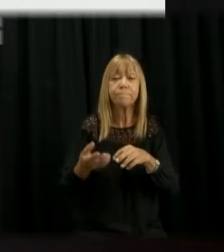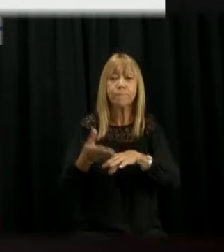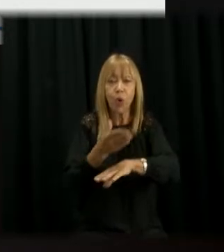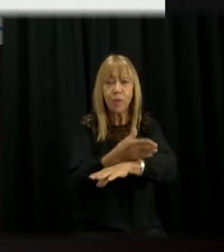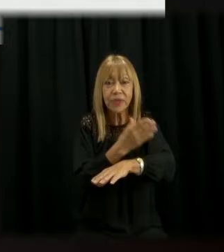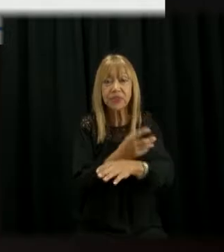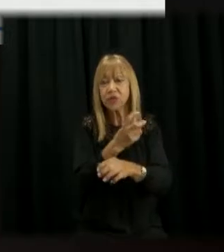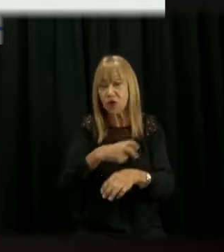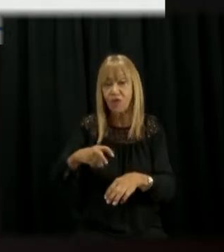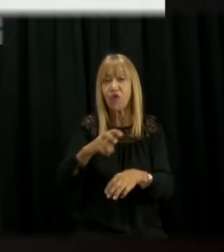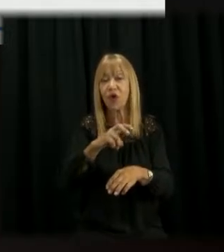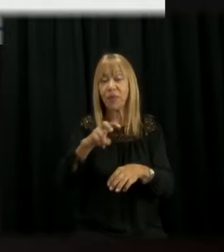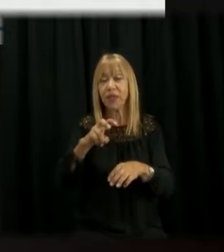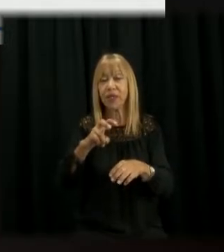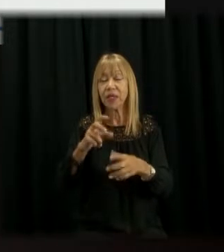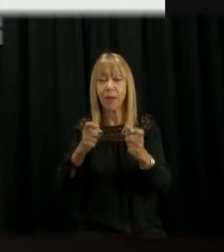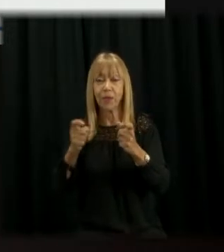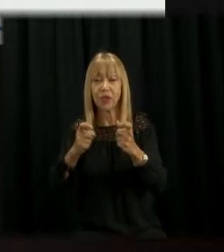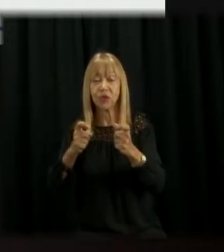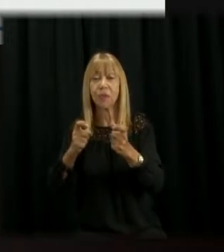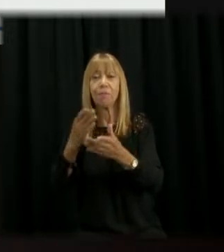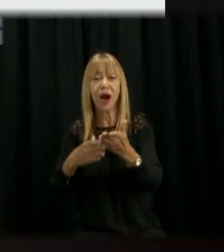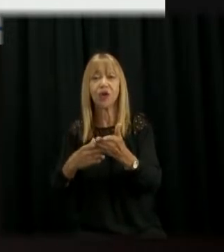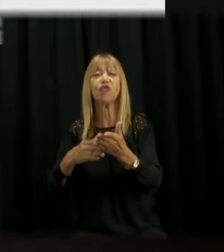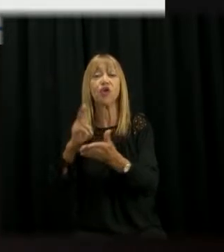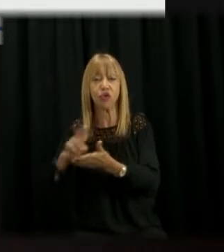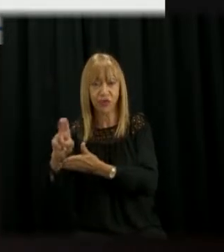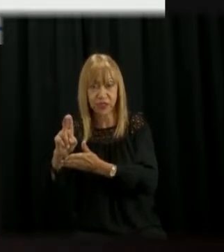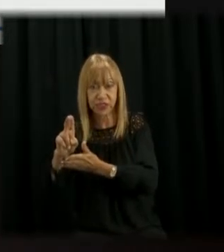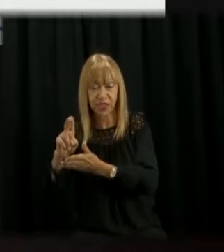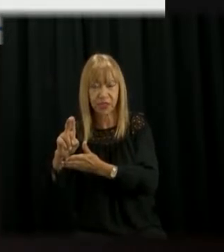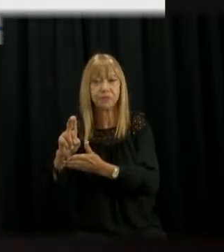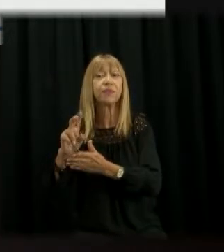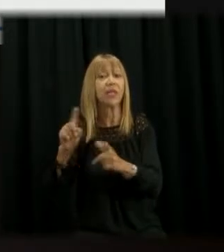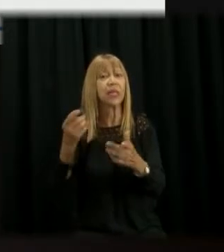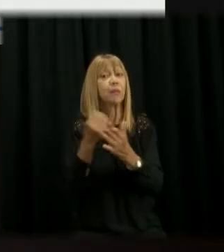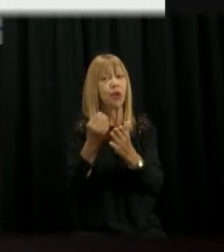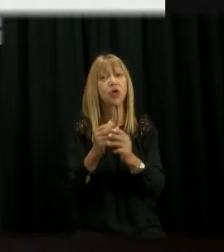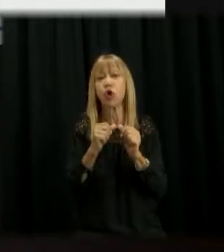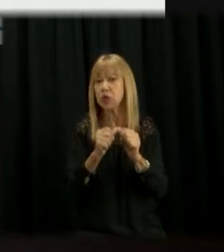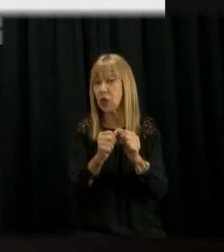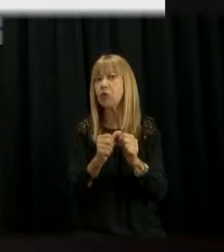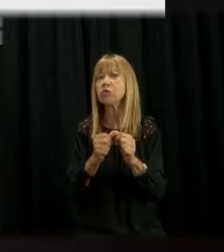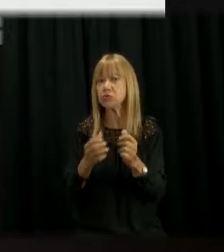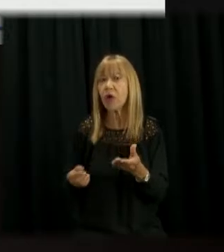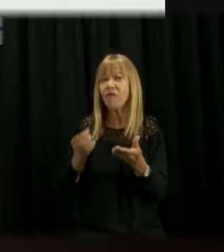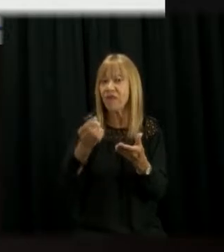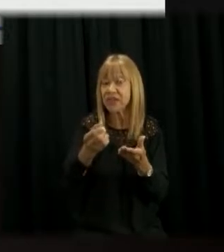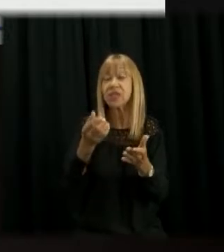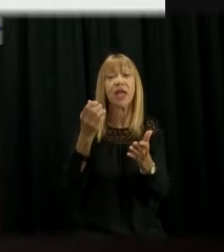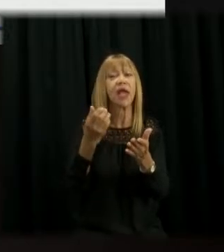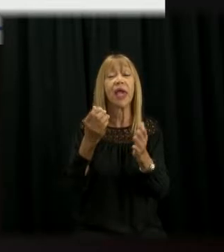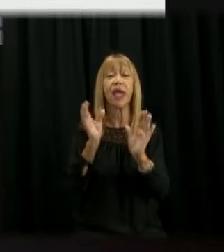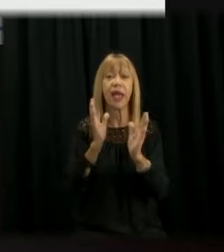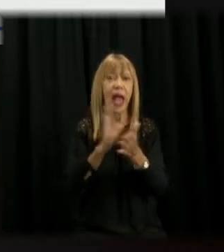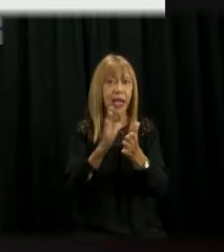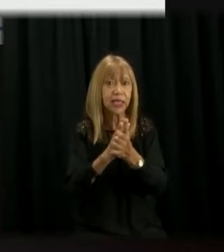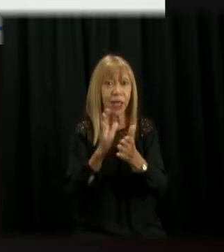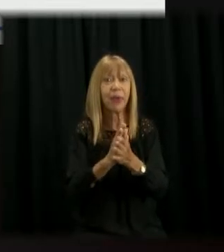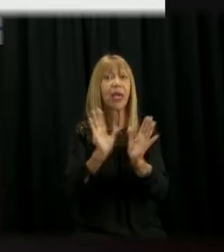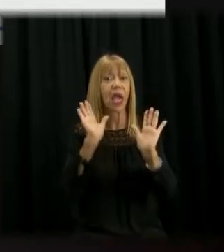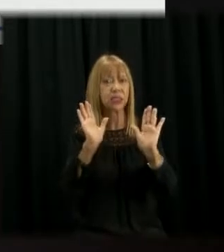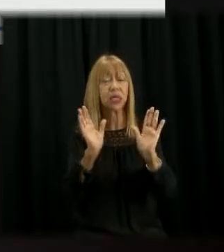en transformar la administración de la universidad. Sin embargo, el presupuesto continúa invirtiendo